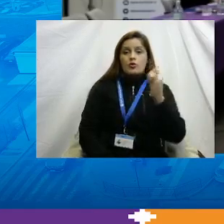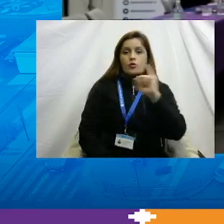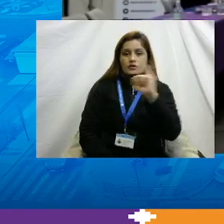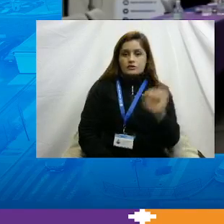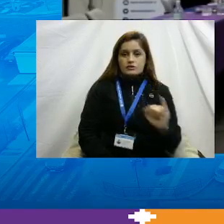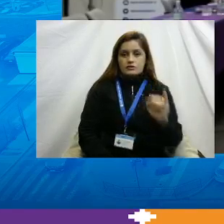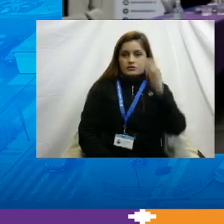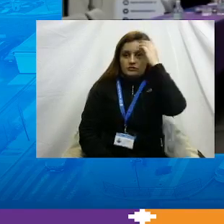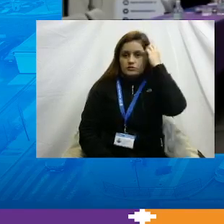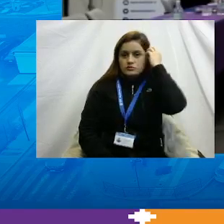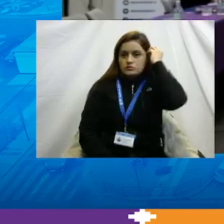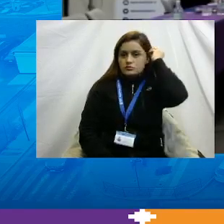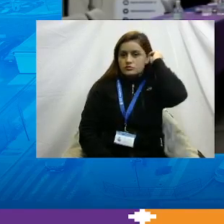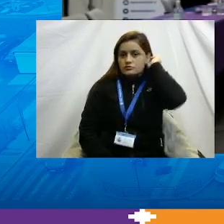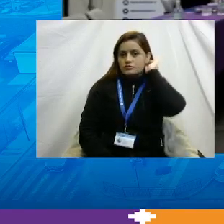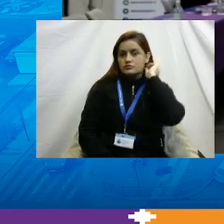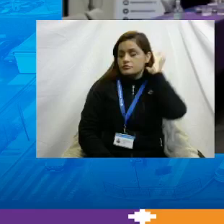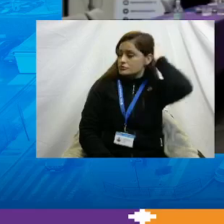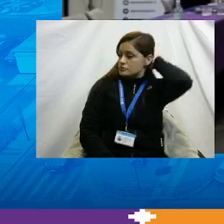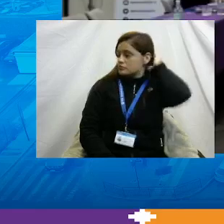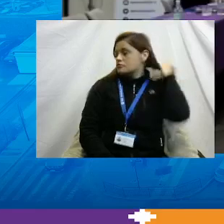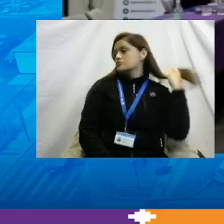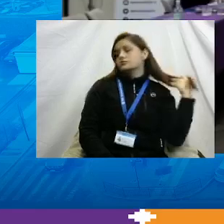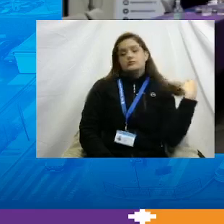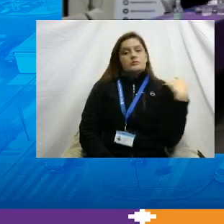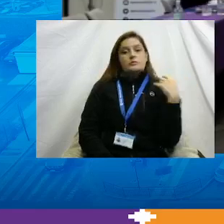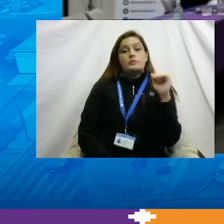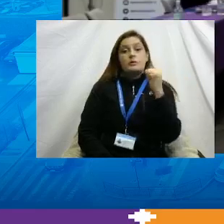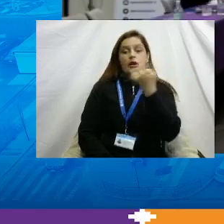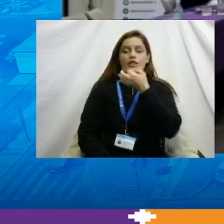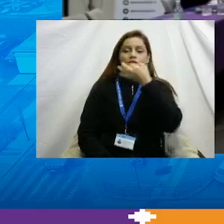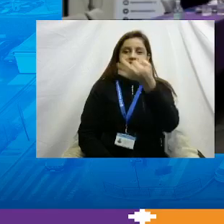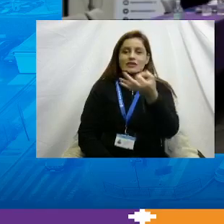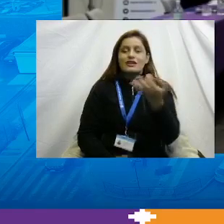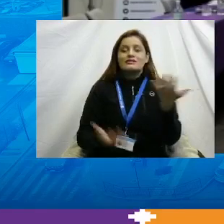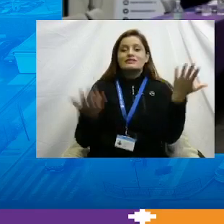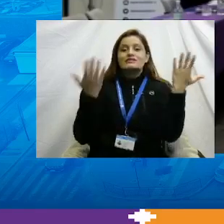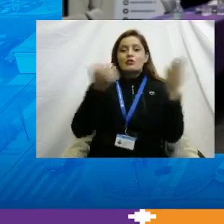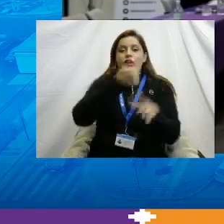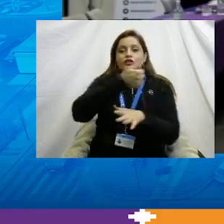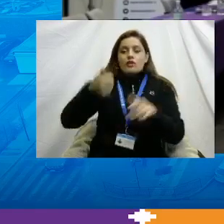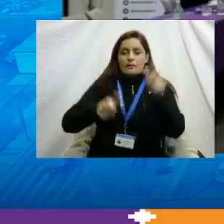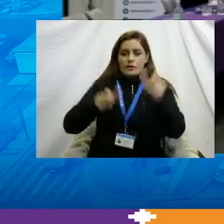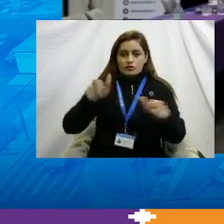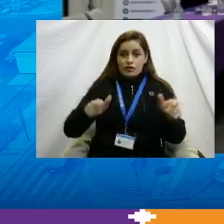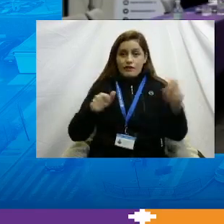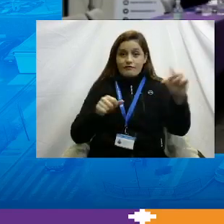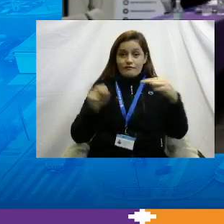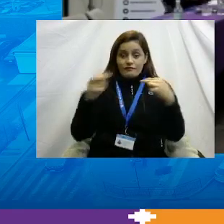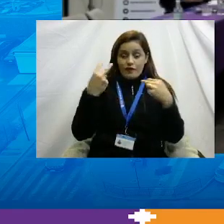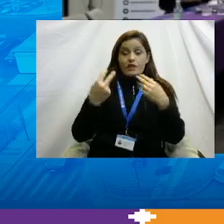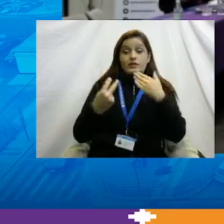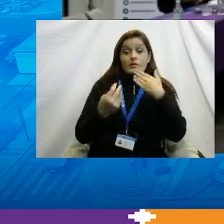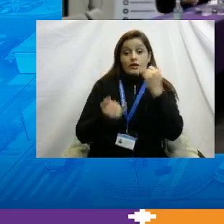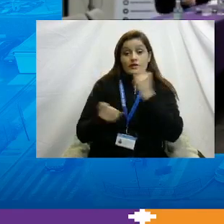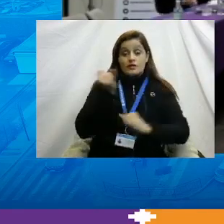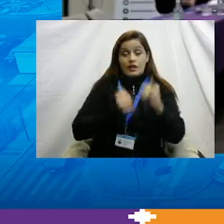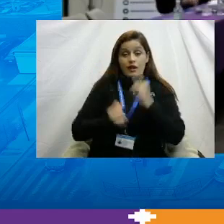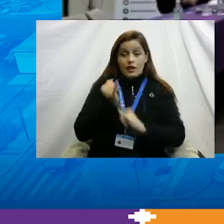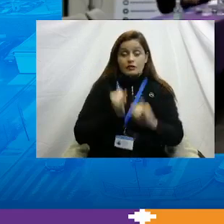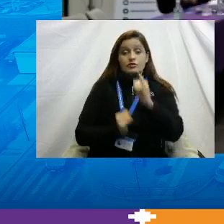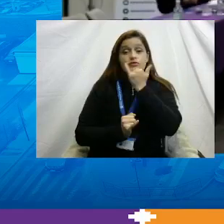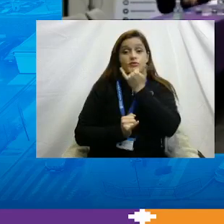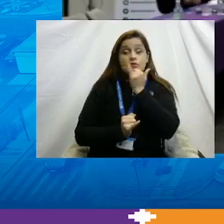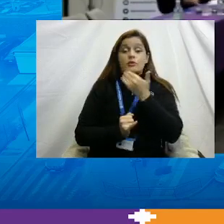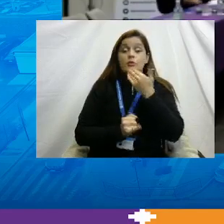Gracias, alcaldesa. Bueno, ante los puntos, alcaldesa, bueno, saludar a todos los colegas que nos están viendo, la red y a quienes en